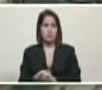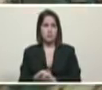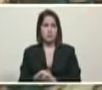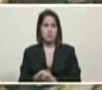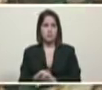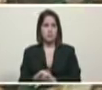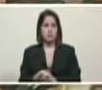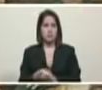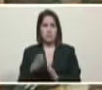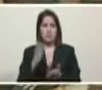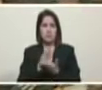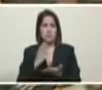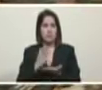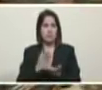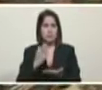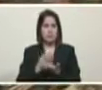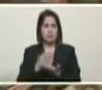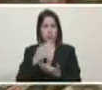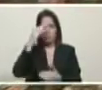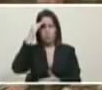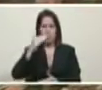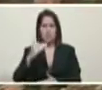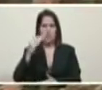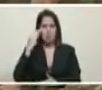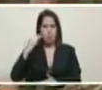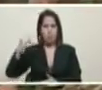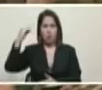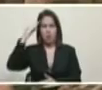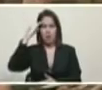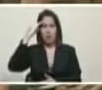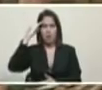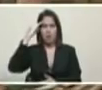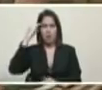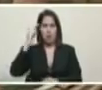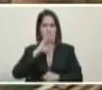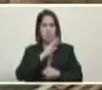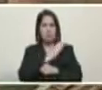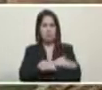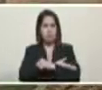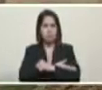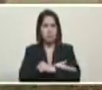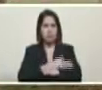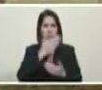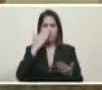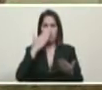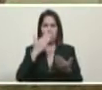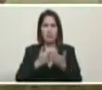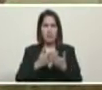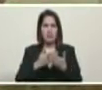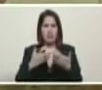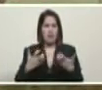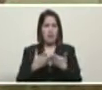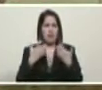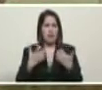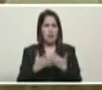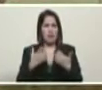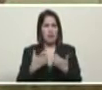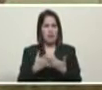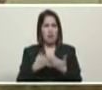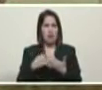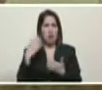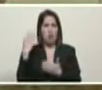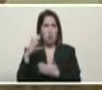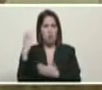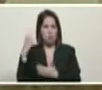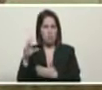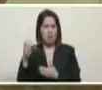Y siempre la reacción militar, moral de nuestra Fuerza Armada frente a esa guerra colombiana que se desborda